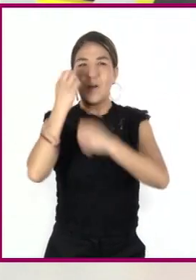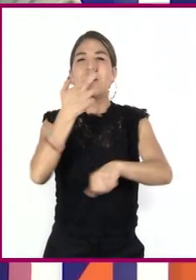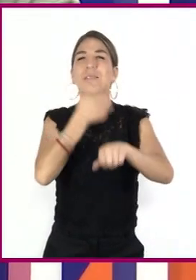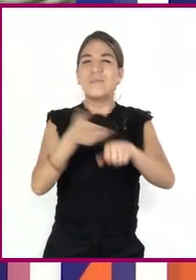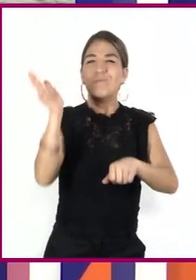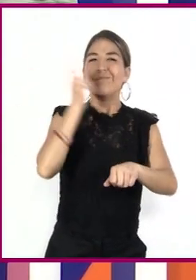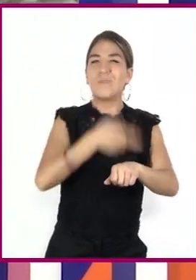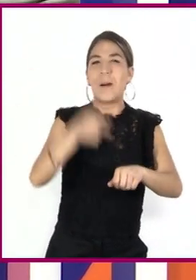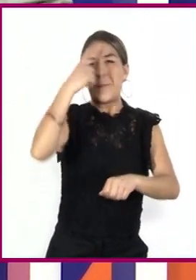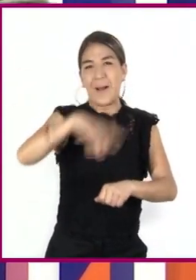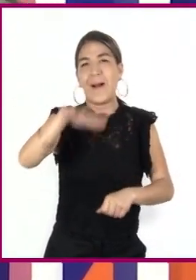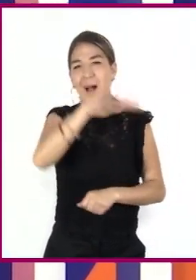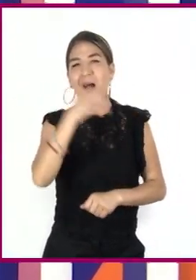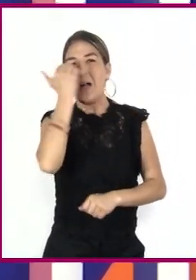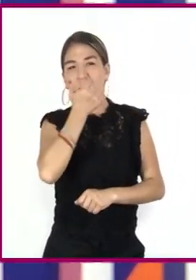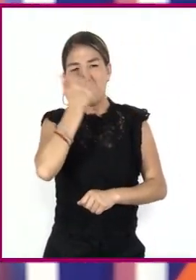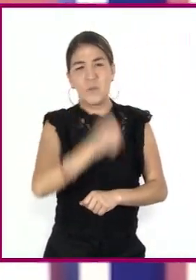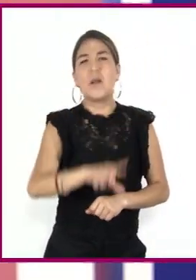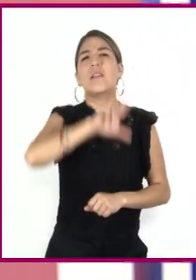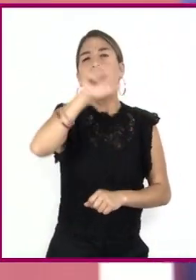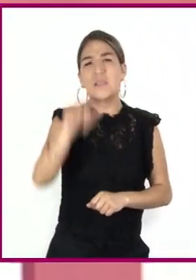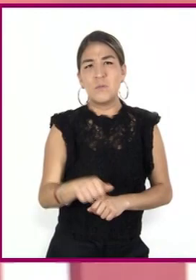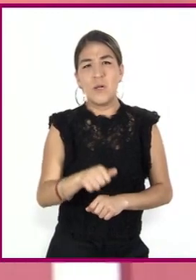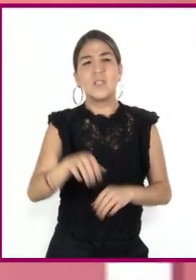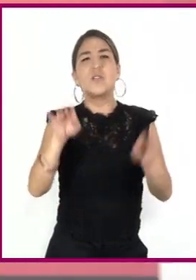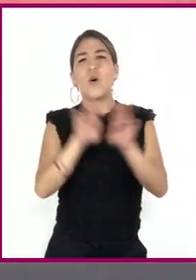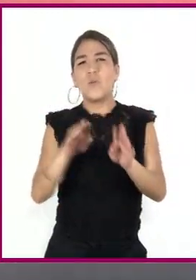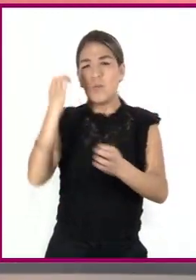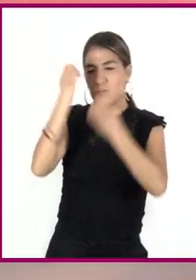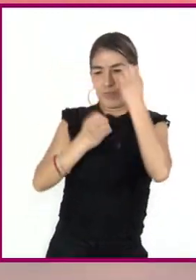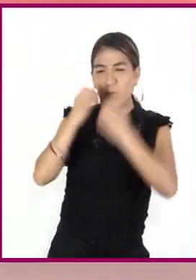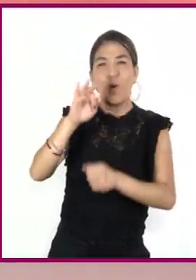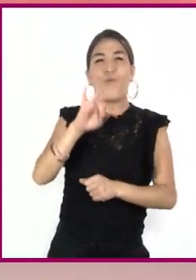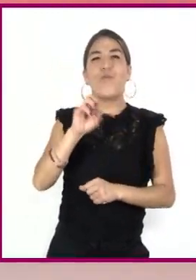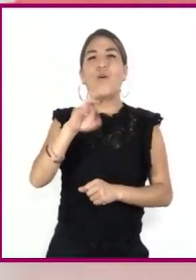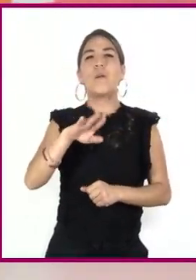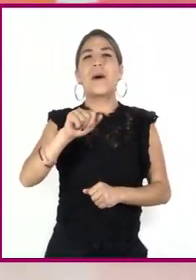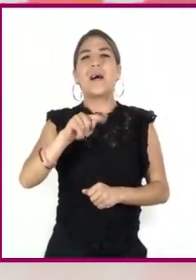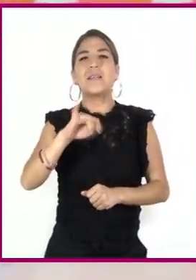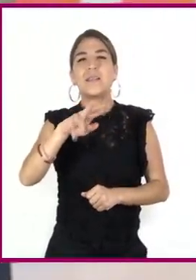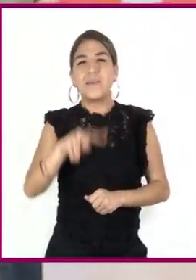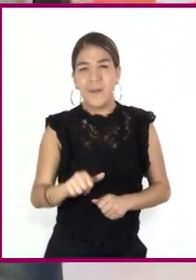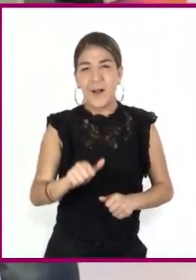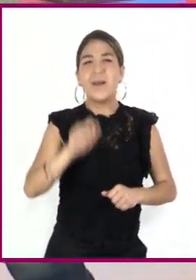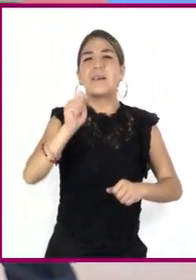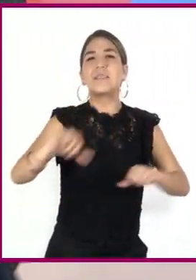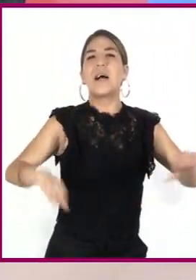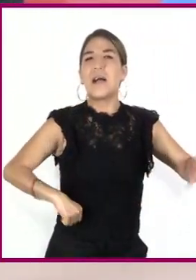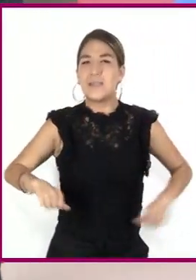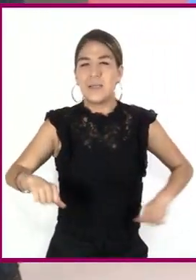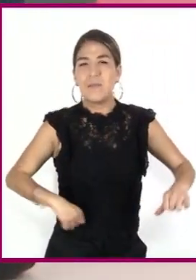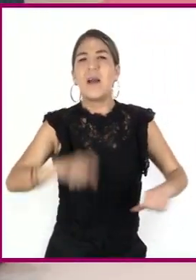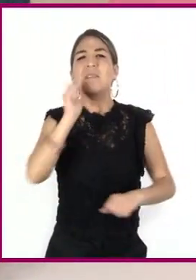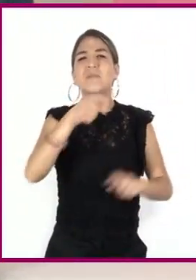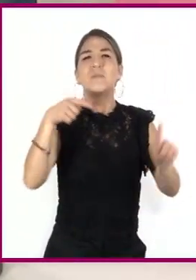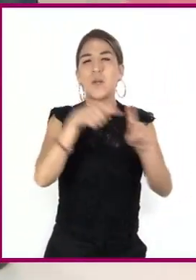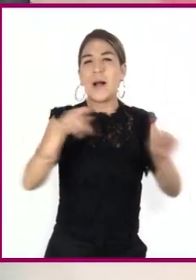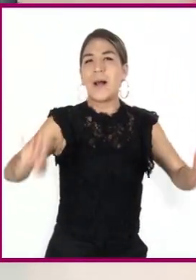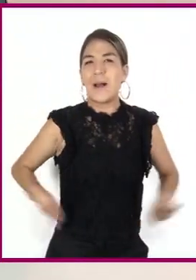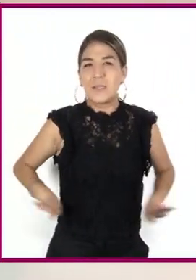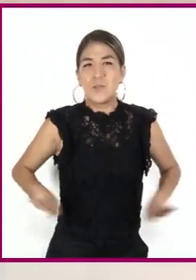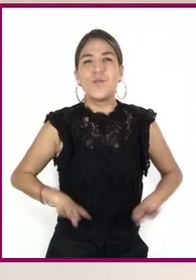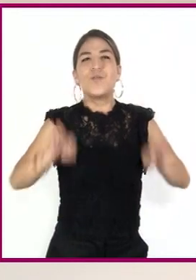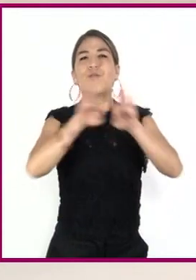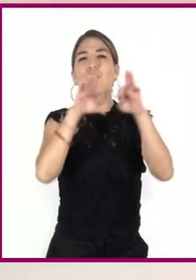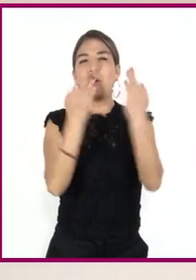tradicionalmente. Después, lo contrasta con la evaluación formativa de una actividad auténtica, que se caracteriza por reproducir la forma